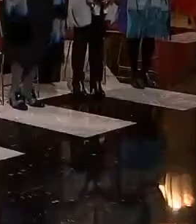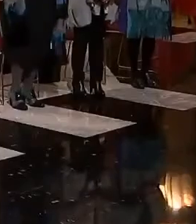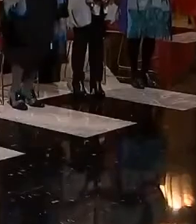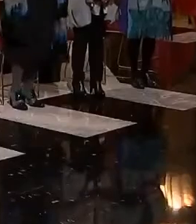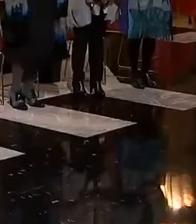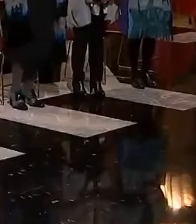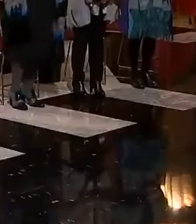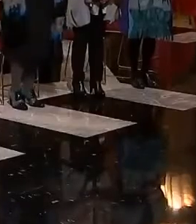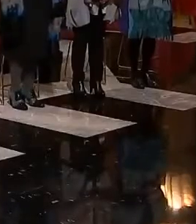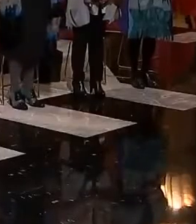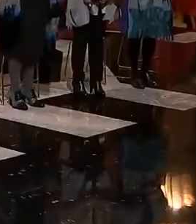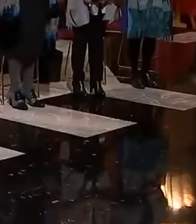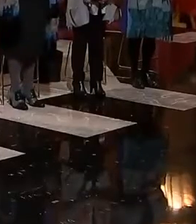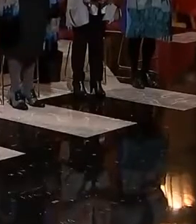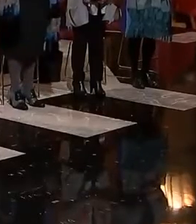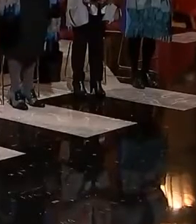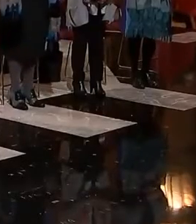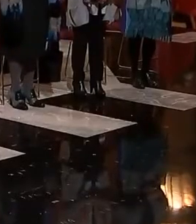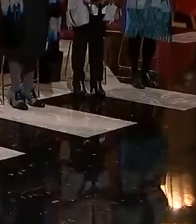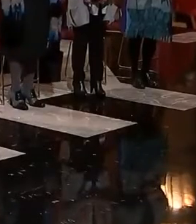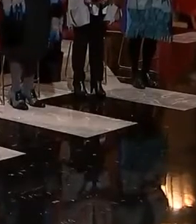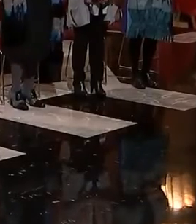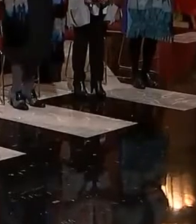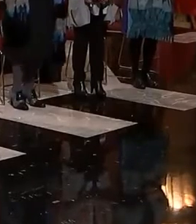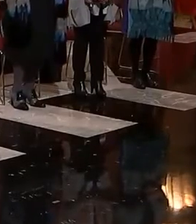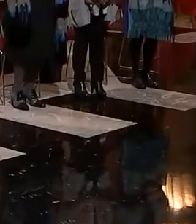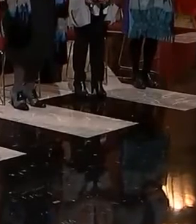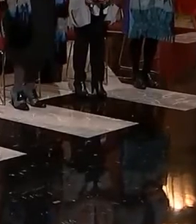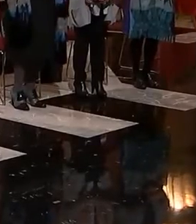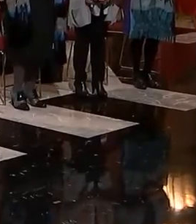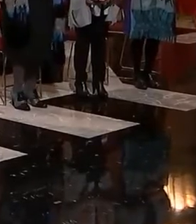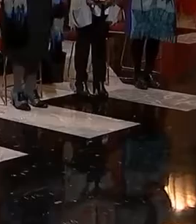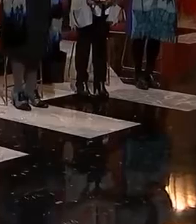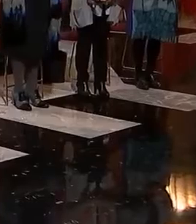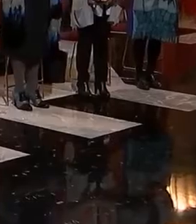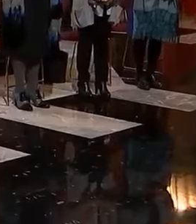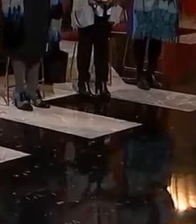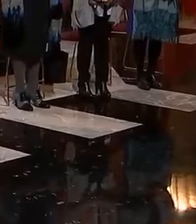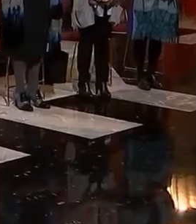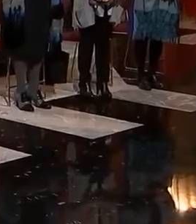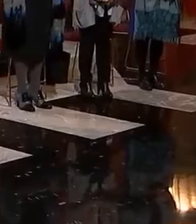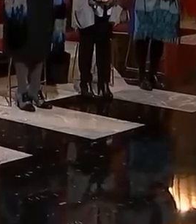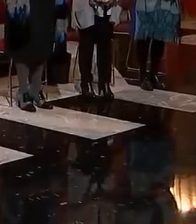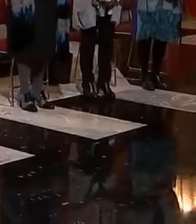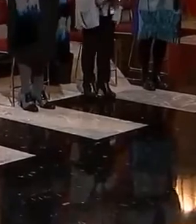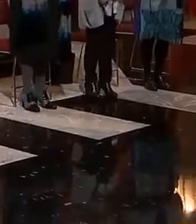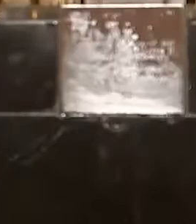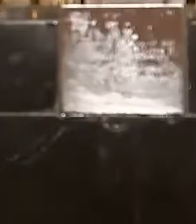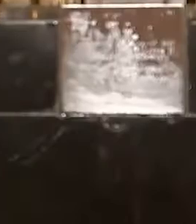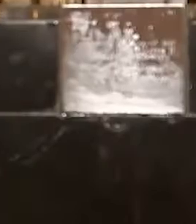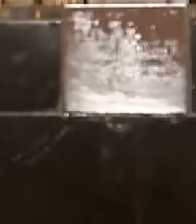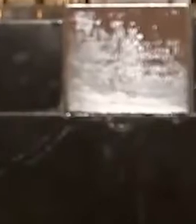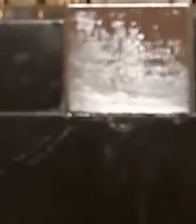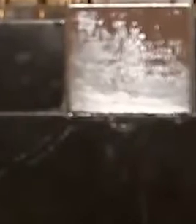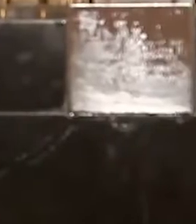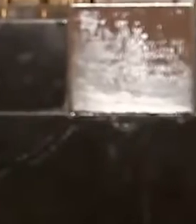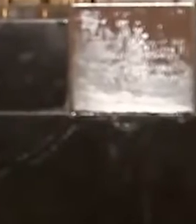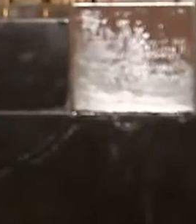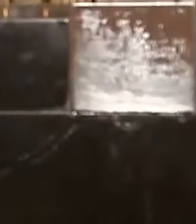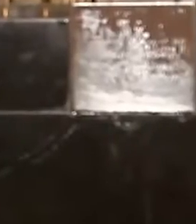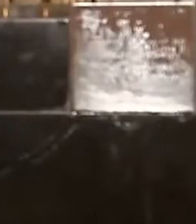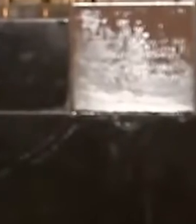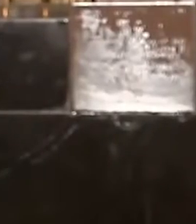El coordinador de Memoria Histórica y Cultural de México, maestro Eduardo Villegas Mejías.